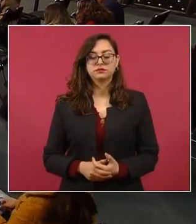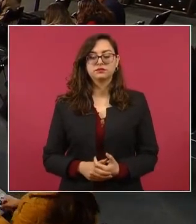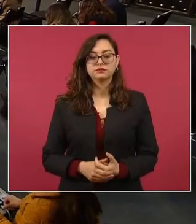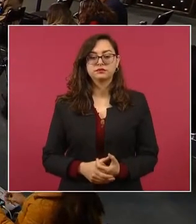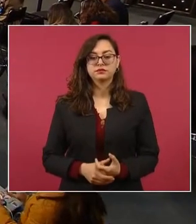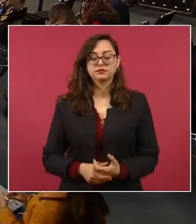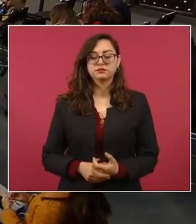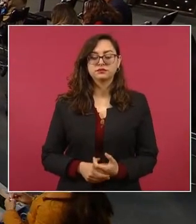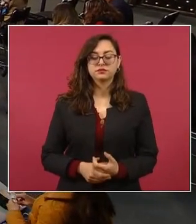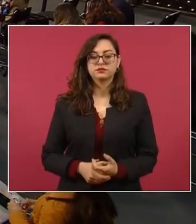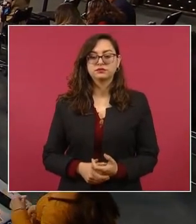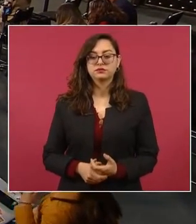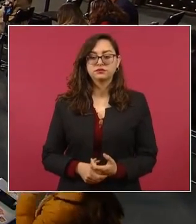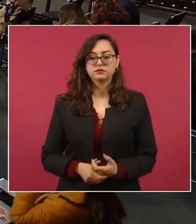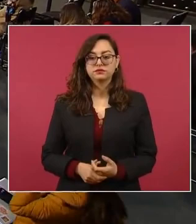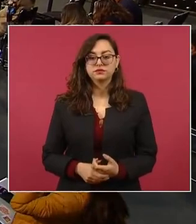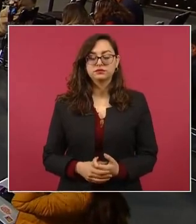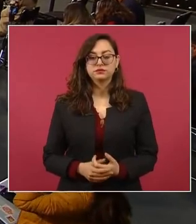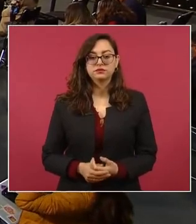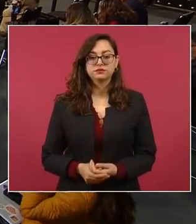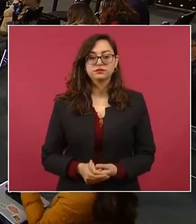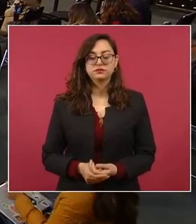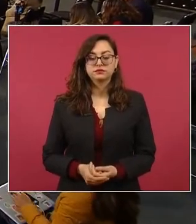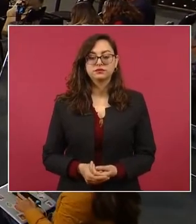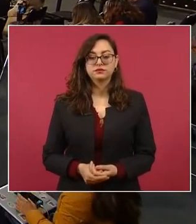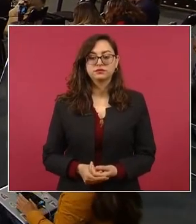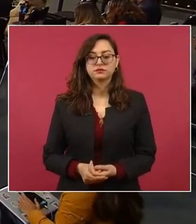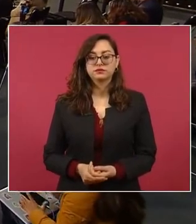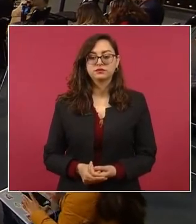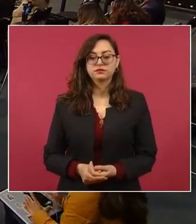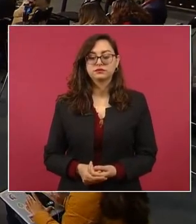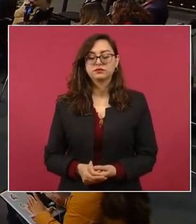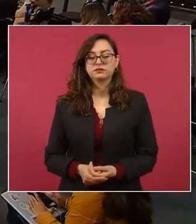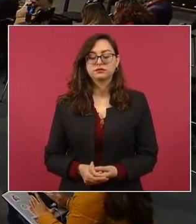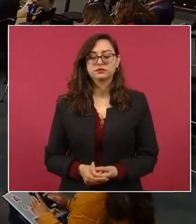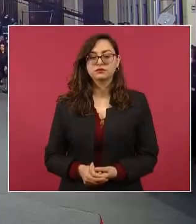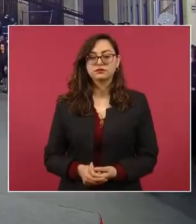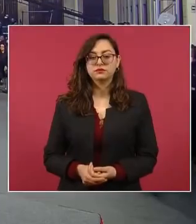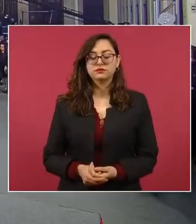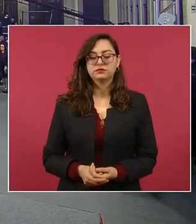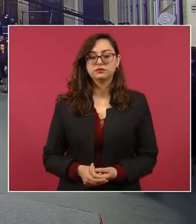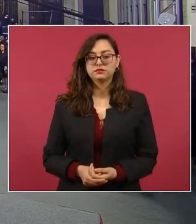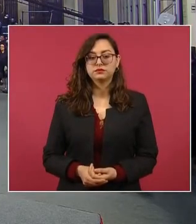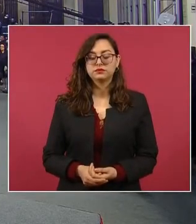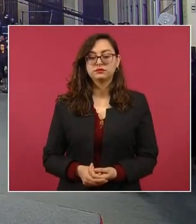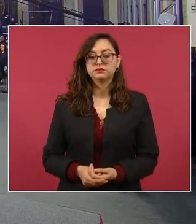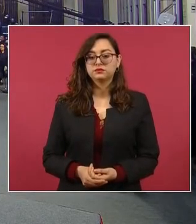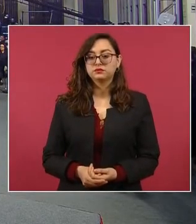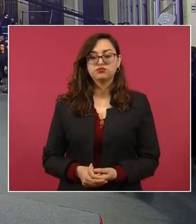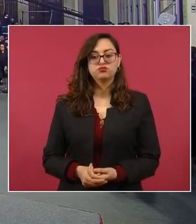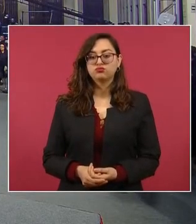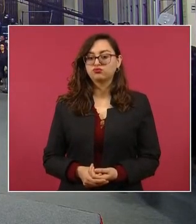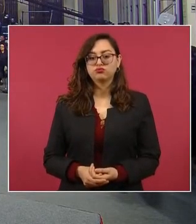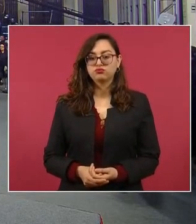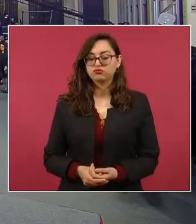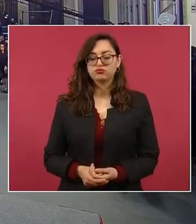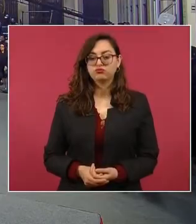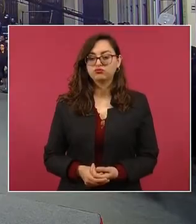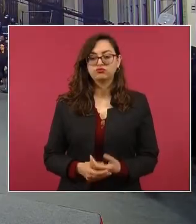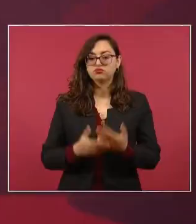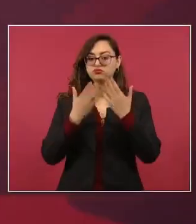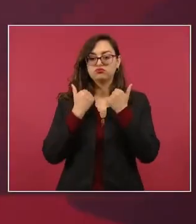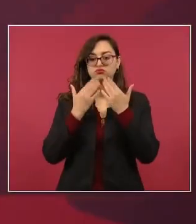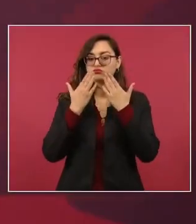predio que era vinculado al exgobernador de Michoacán, Silvano Aureoles. ¿Hay alguna información sobre ese caso? No tenemos información sobre eso. Es